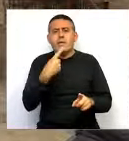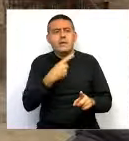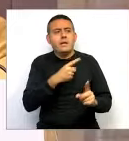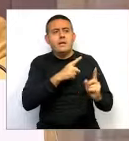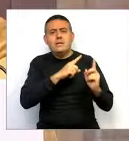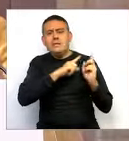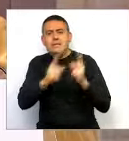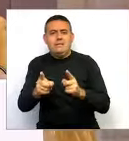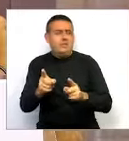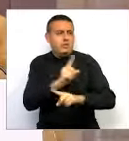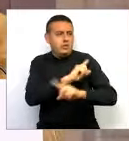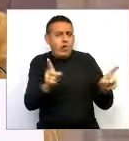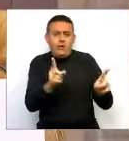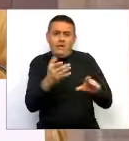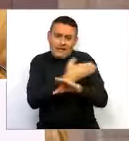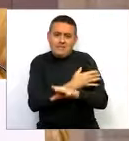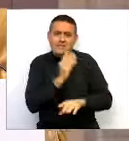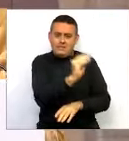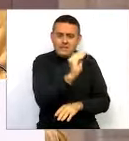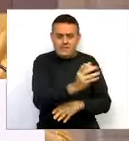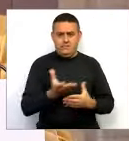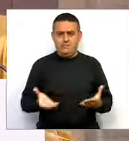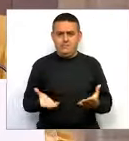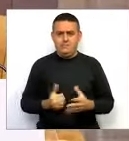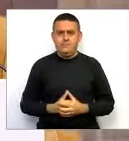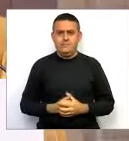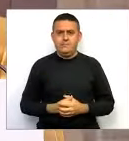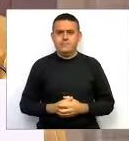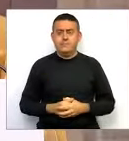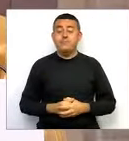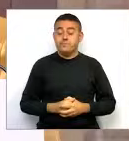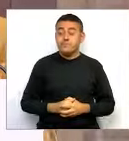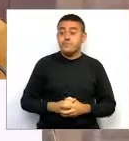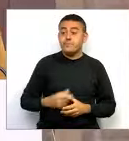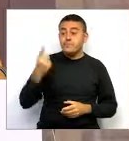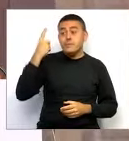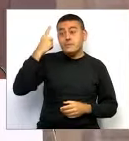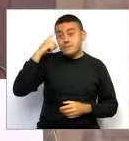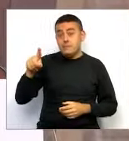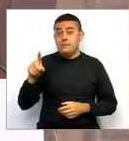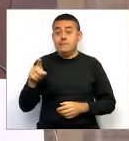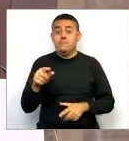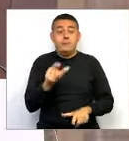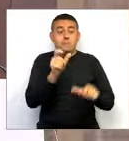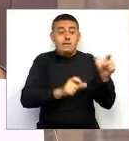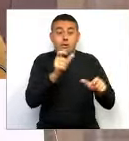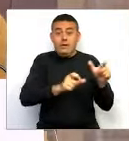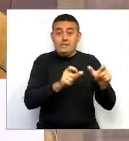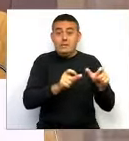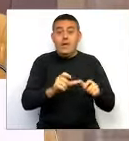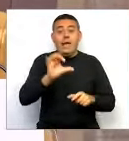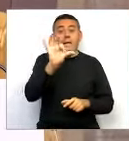la ciudadanía sabe que solamente puede ser se puede desplazar a esos centros de vacunación cuando le llega el mensaje SMS